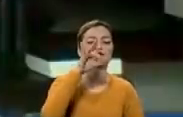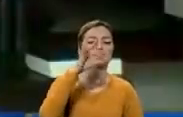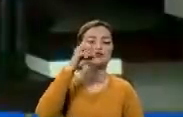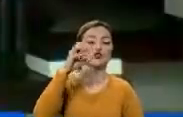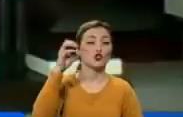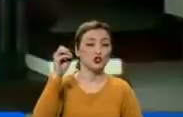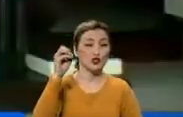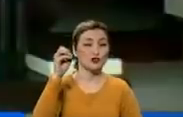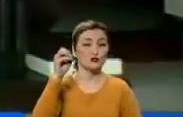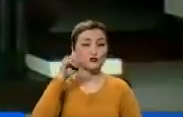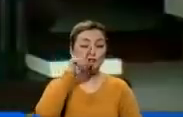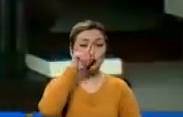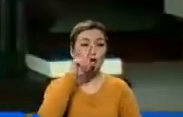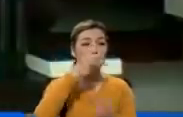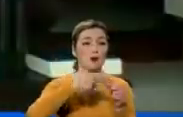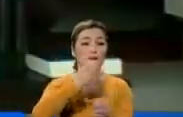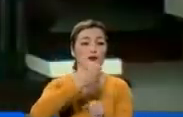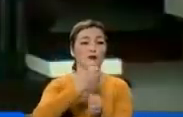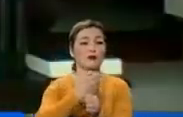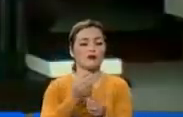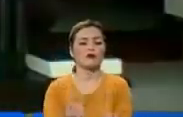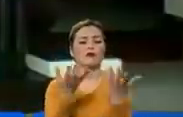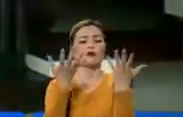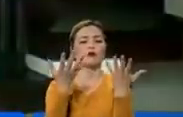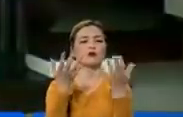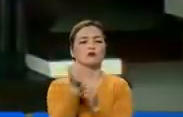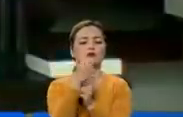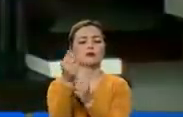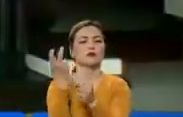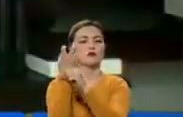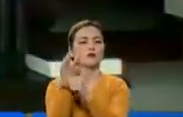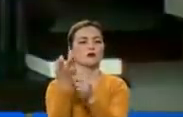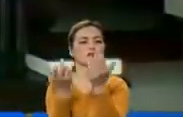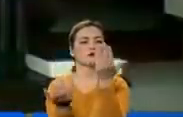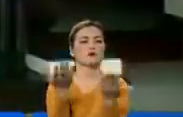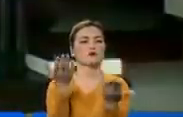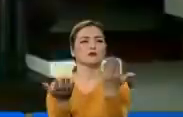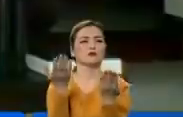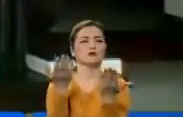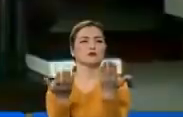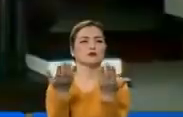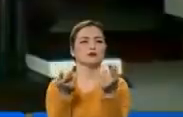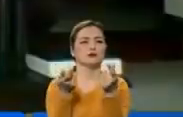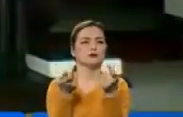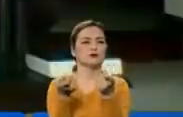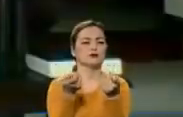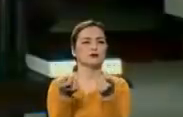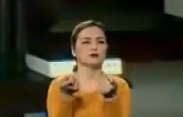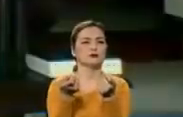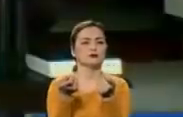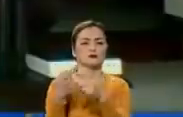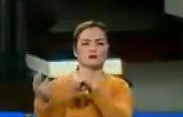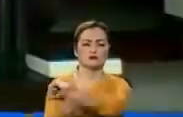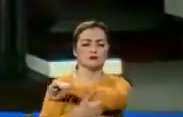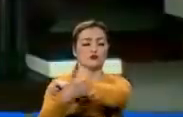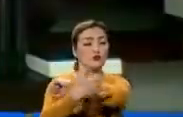y pico de empleados. ¿Para cuántas unidades? Y comparamos eso con el manejo en otros países, en